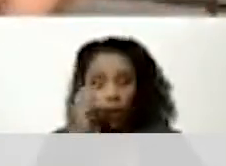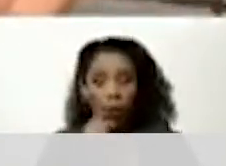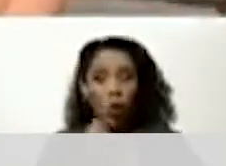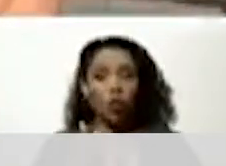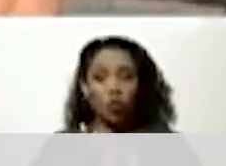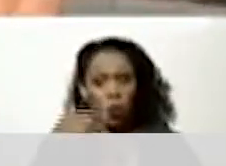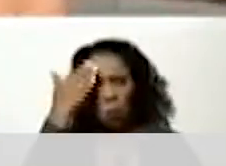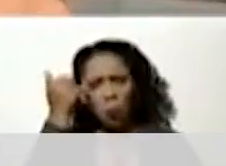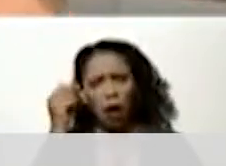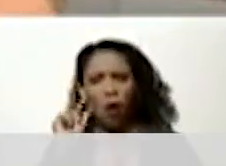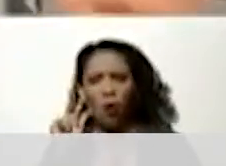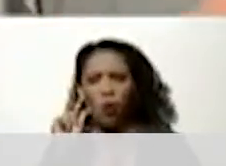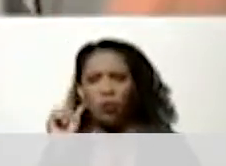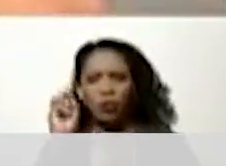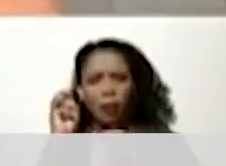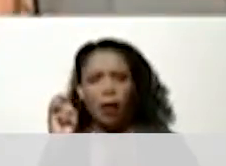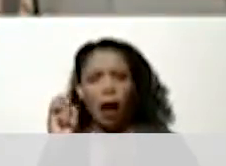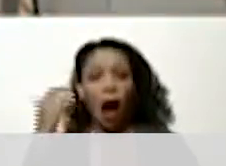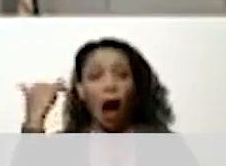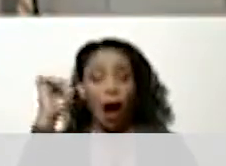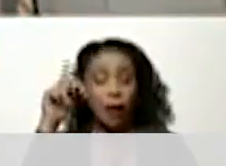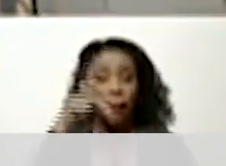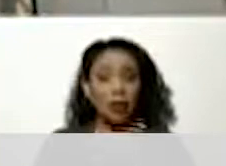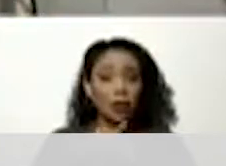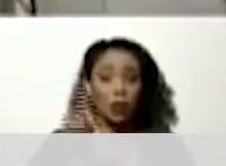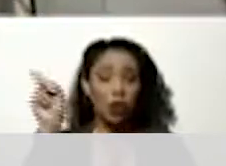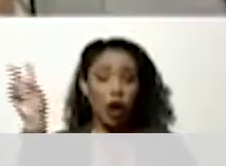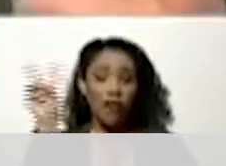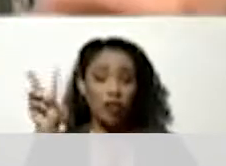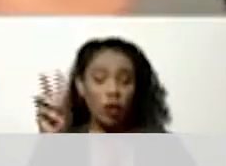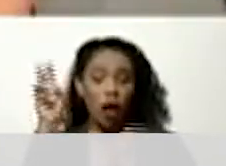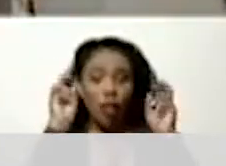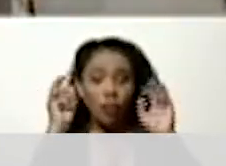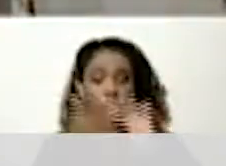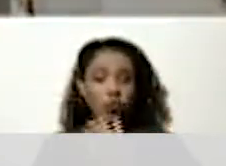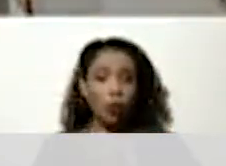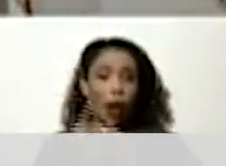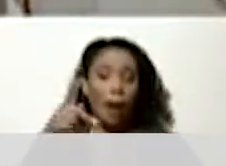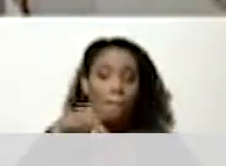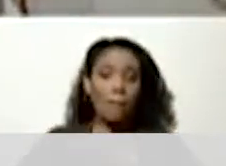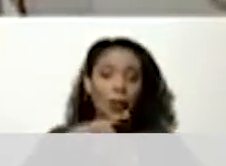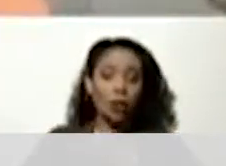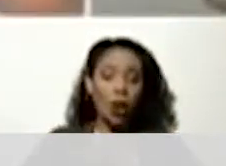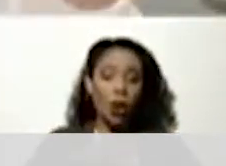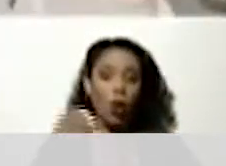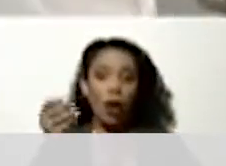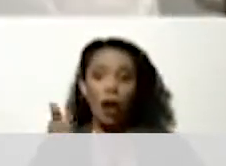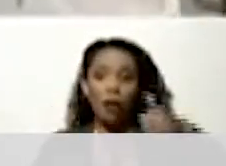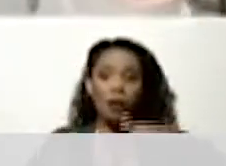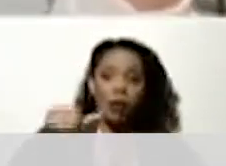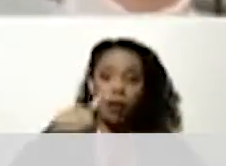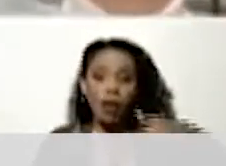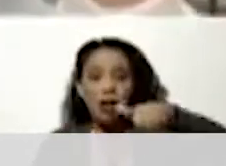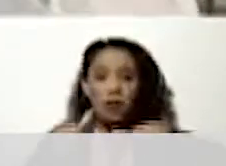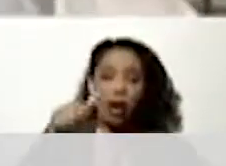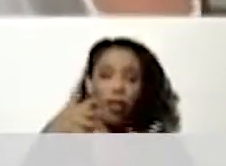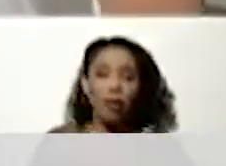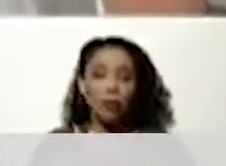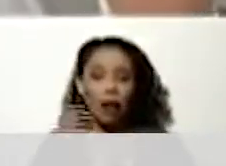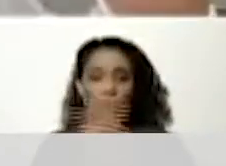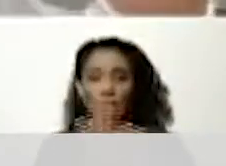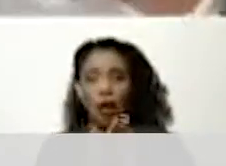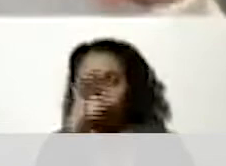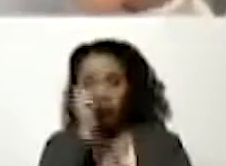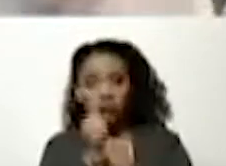tenemos presencia en Venezuela en el caso del petróleo y de la petroquímica, de empresas que están trabajando con